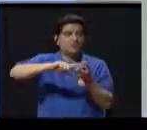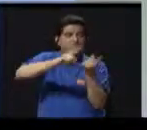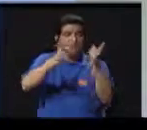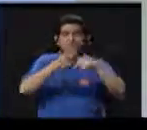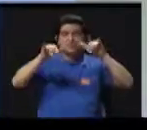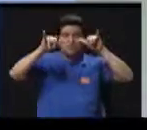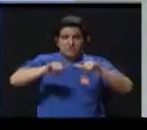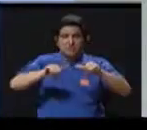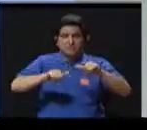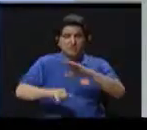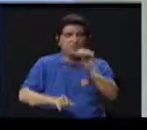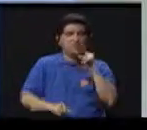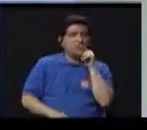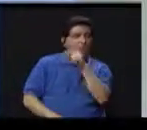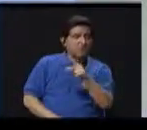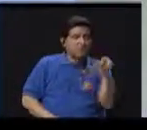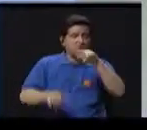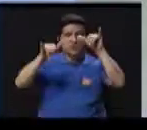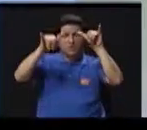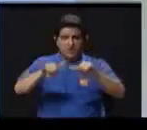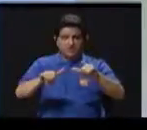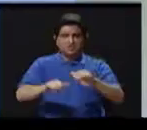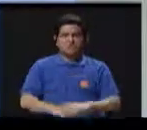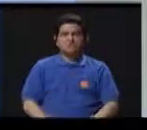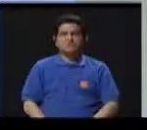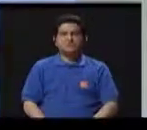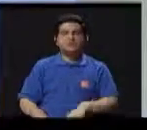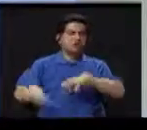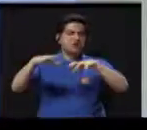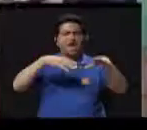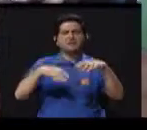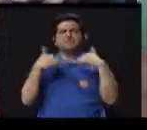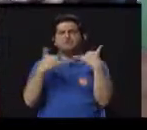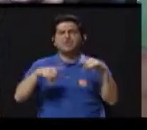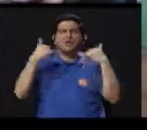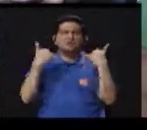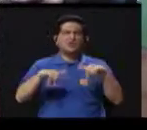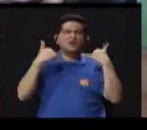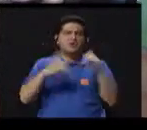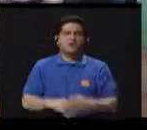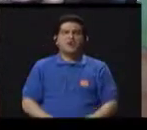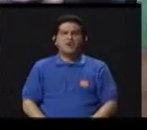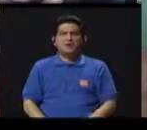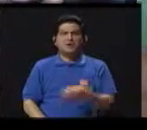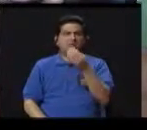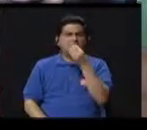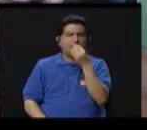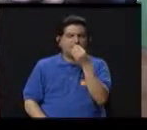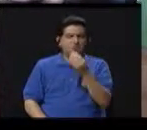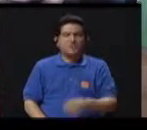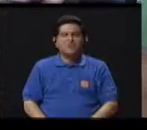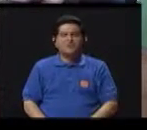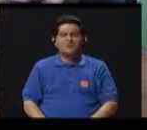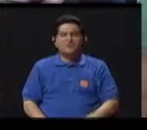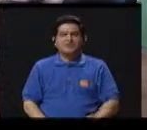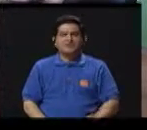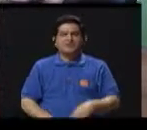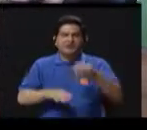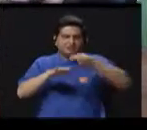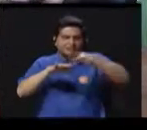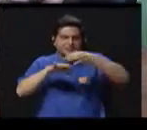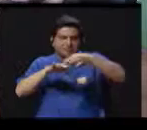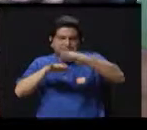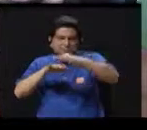con los amigos de ellos y con ellos. Y hicimos actividades, jugamos, traímos merienda, nos pintamos